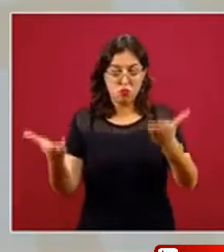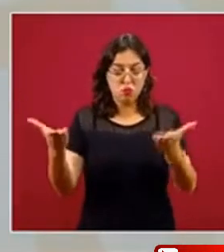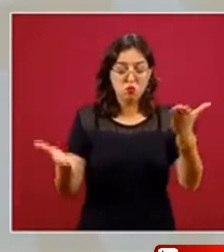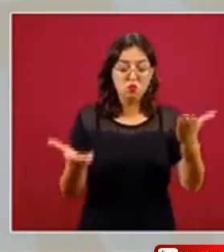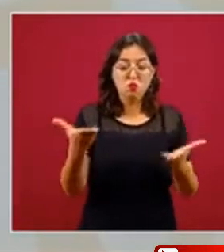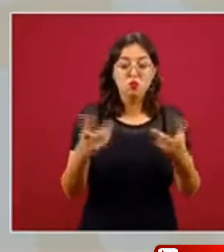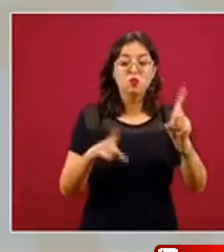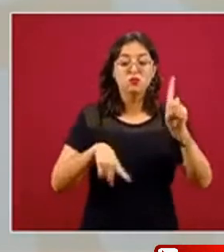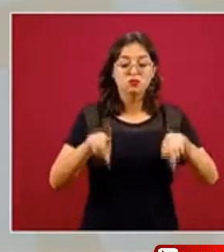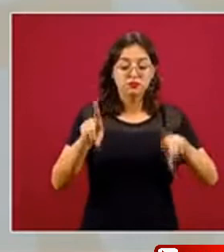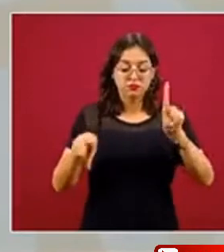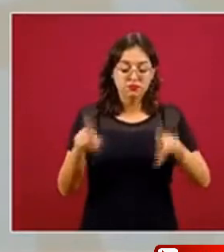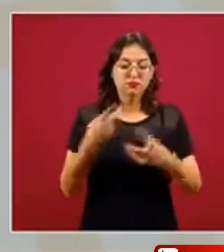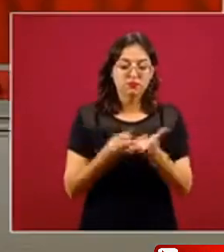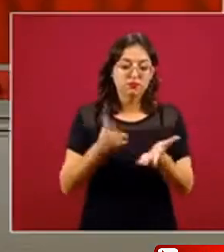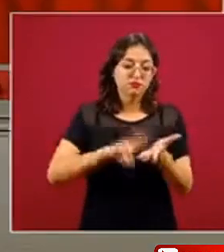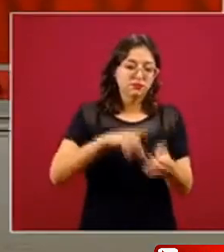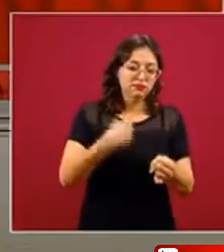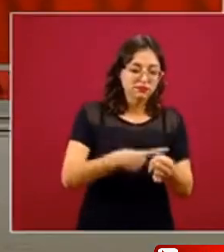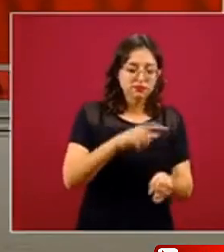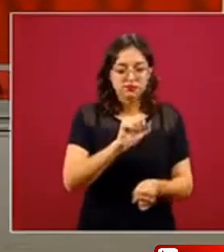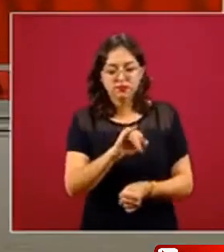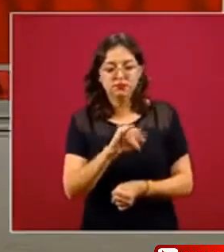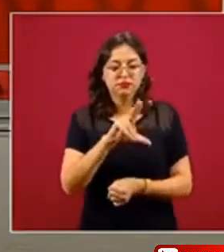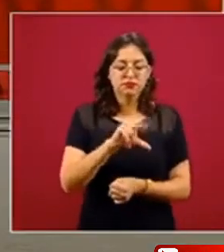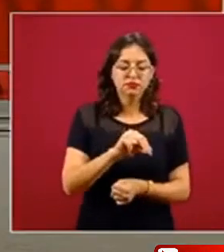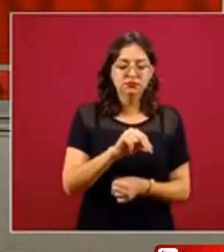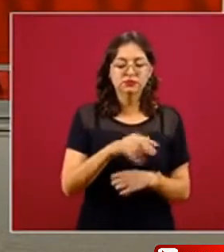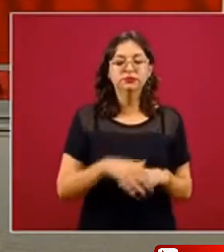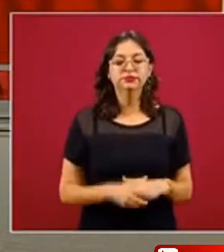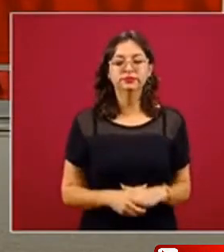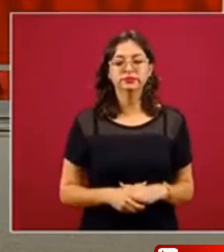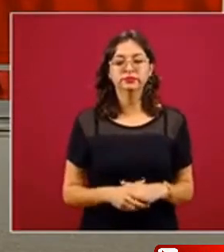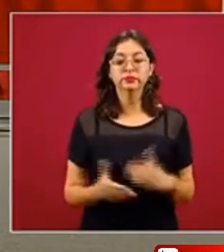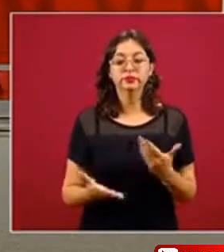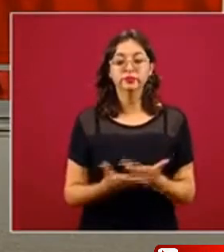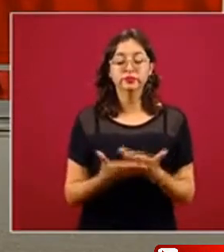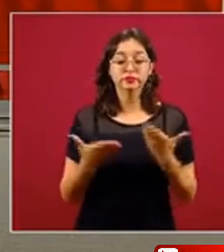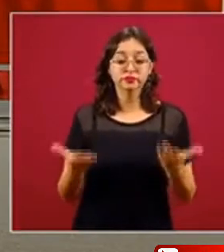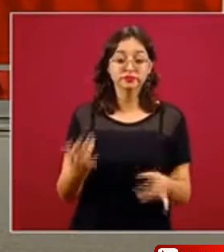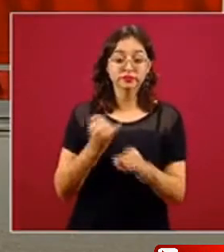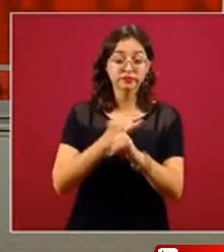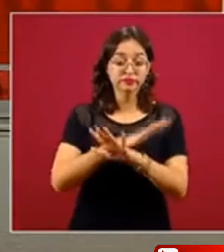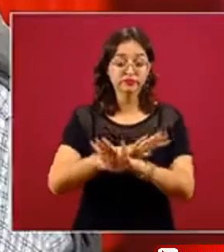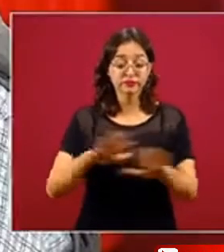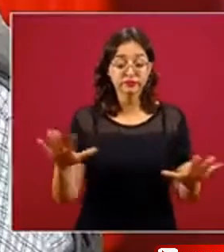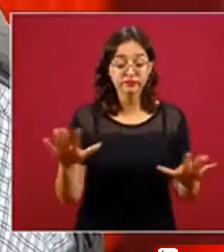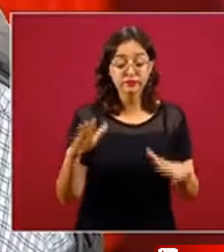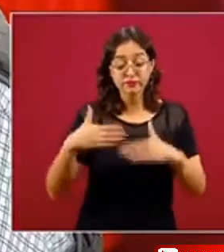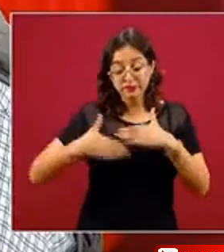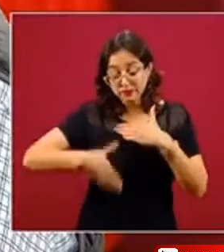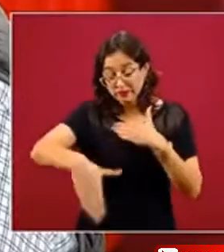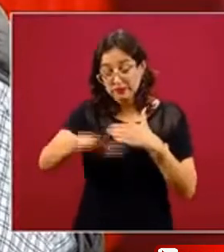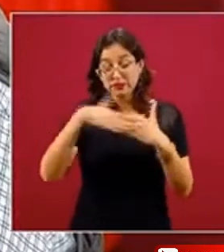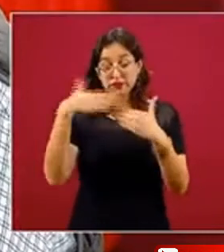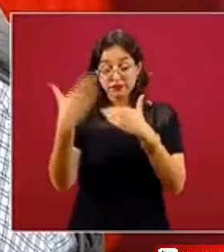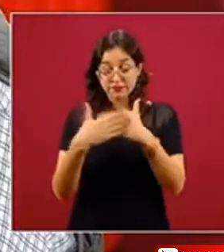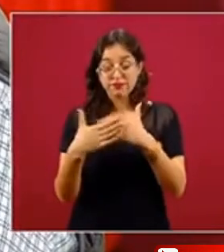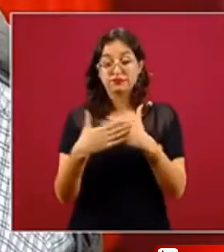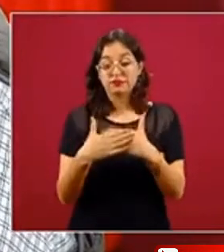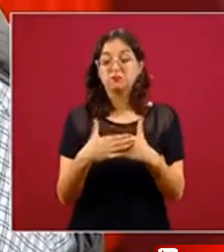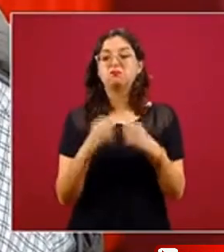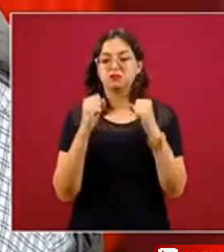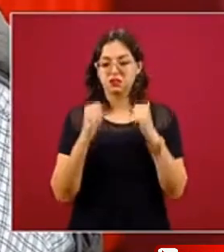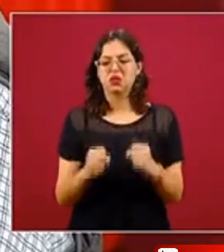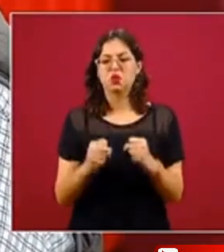relación a las comorbilidades. Y precisamente en este cambio de enfoque de la información y de cómo se va a presentar, muy probablemente